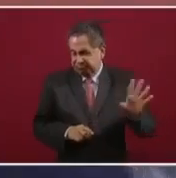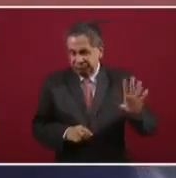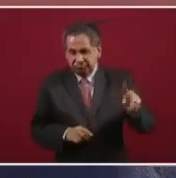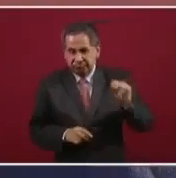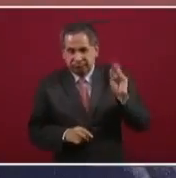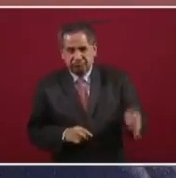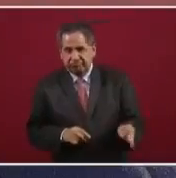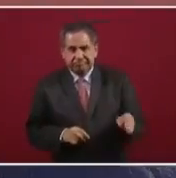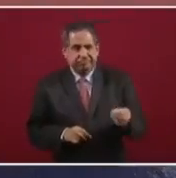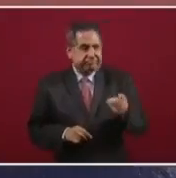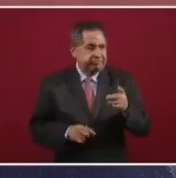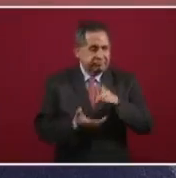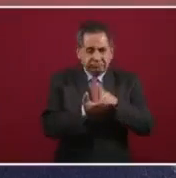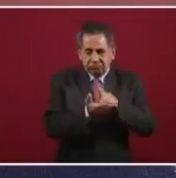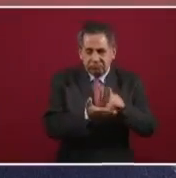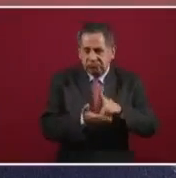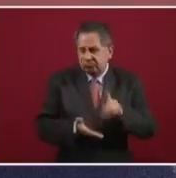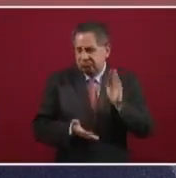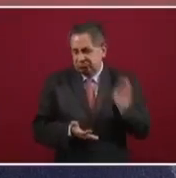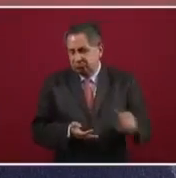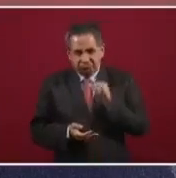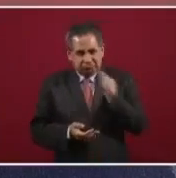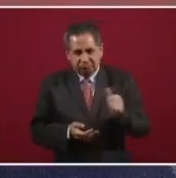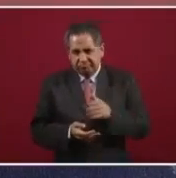las adicciones,